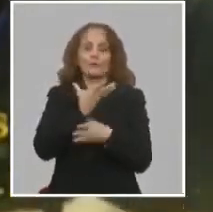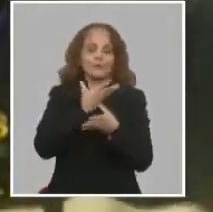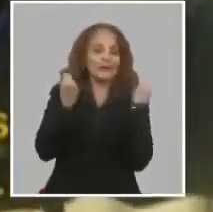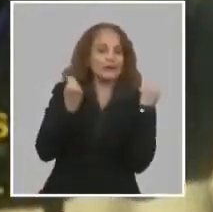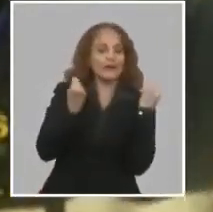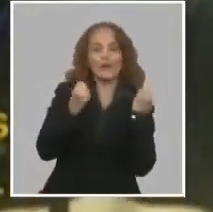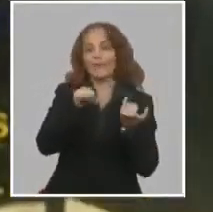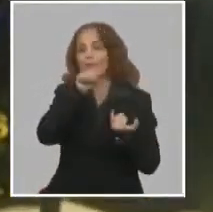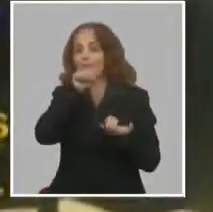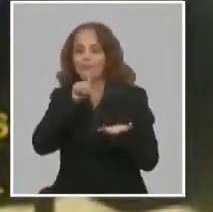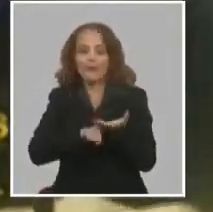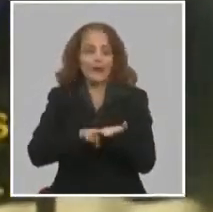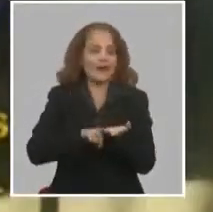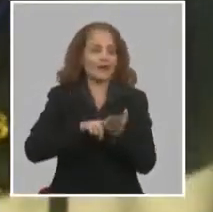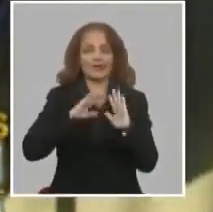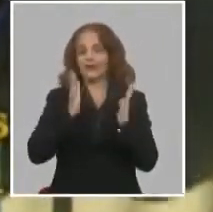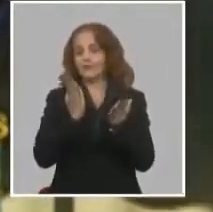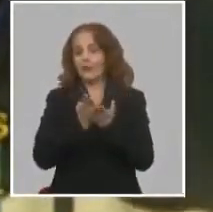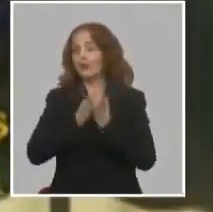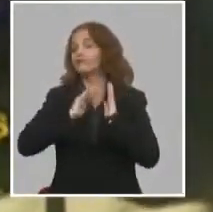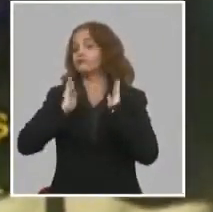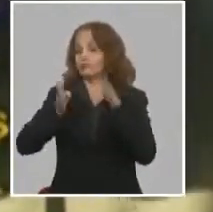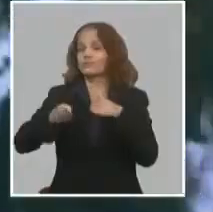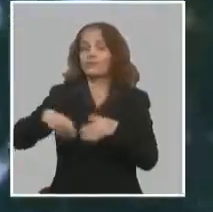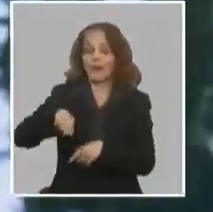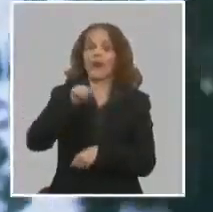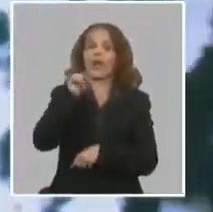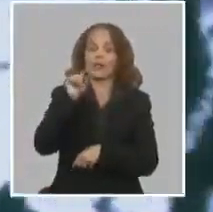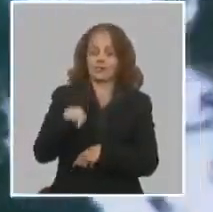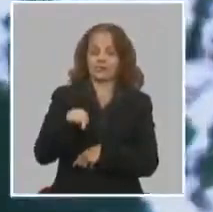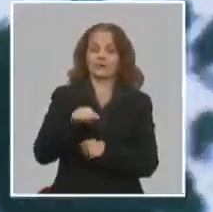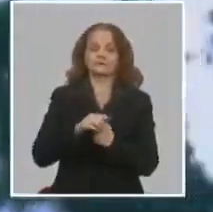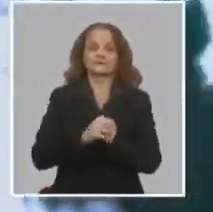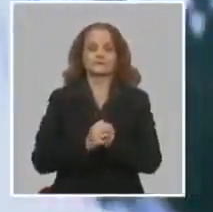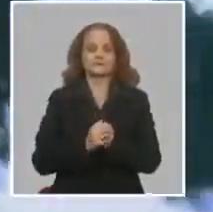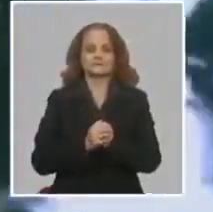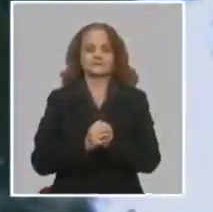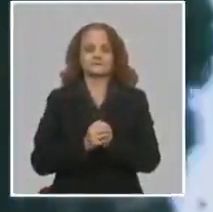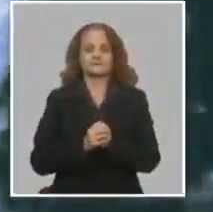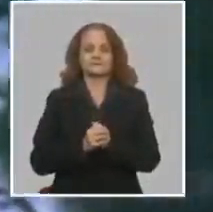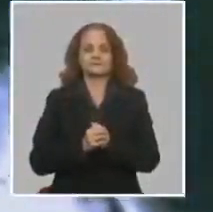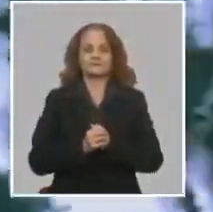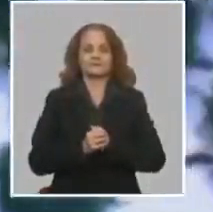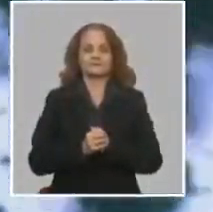los padres, la madre. Eso fue muy duro.